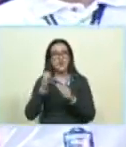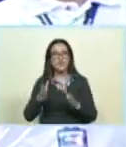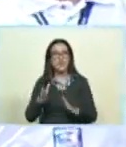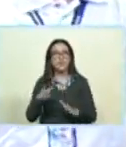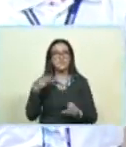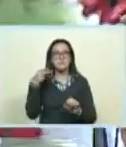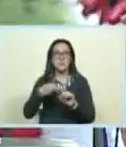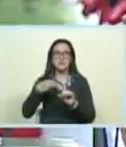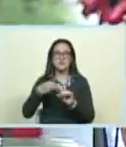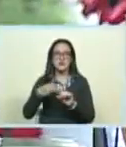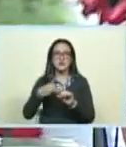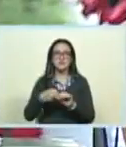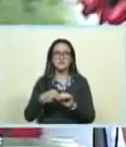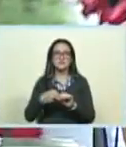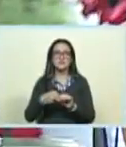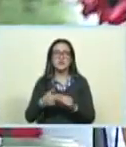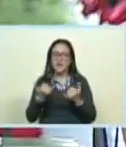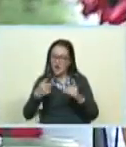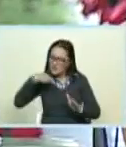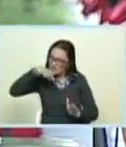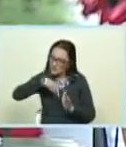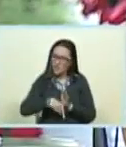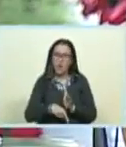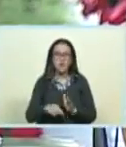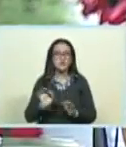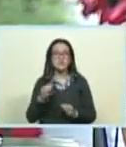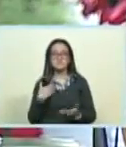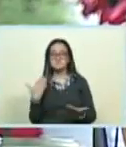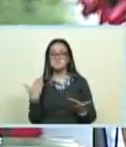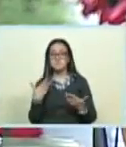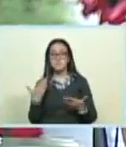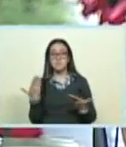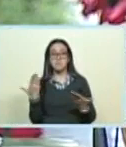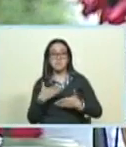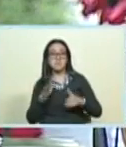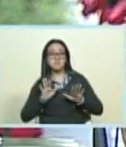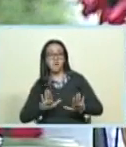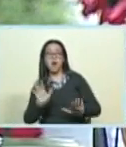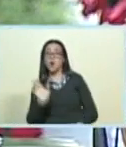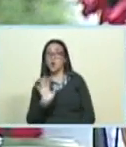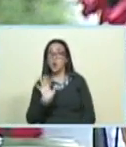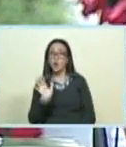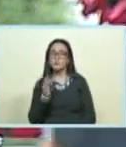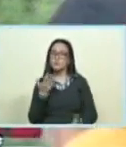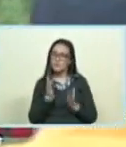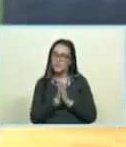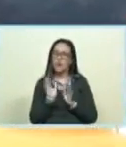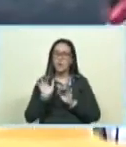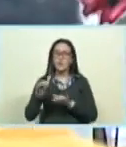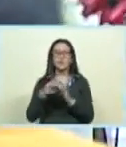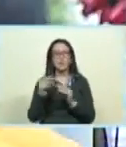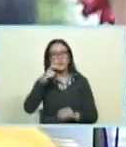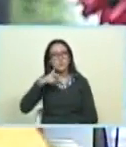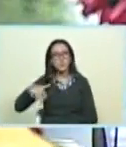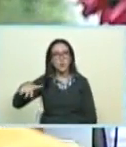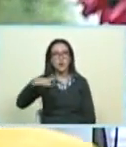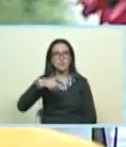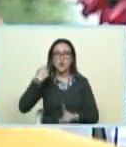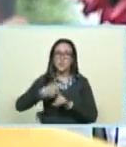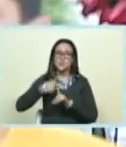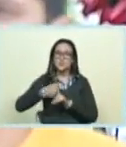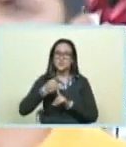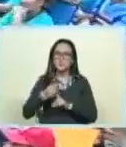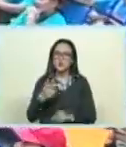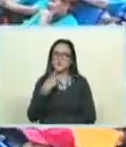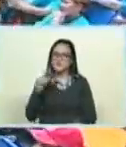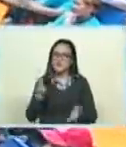PDVSA. Voy a ir a fondo y nada ni nadie me va a detener. Pido el apoyo del pueblo en esta batalla tremenda por